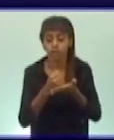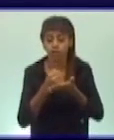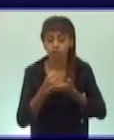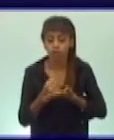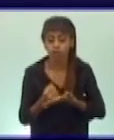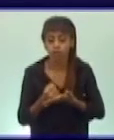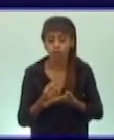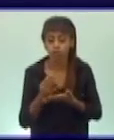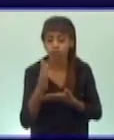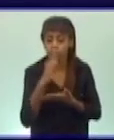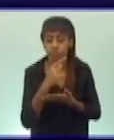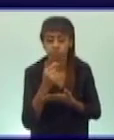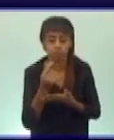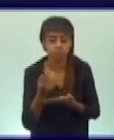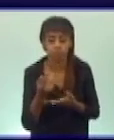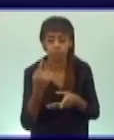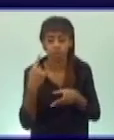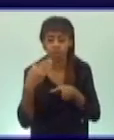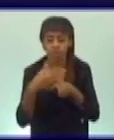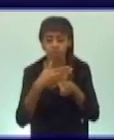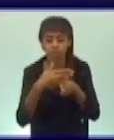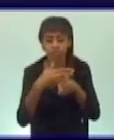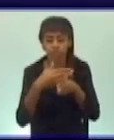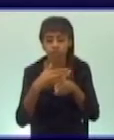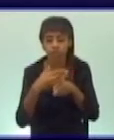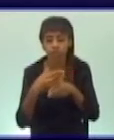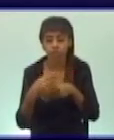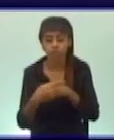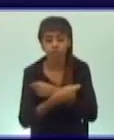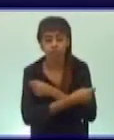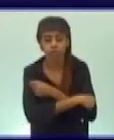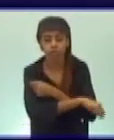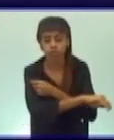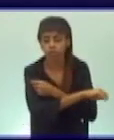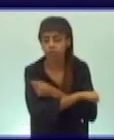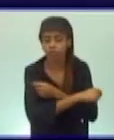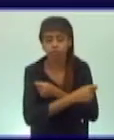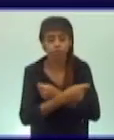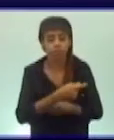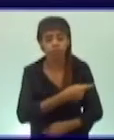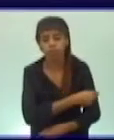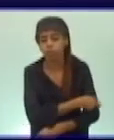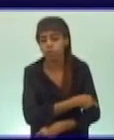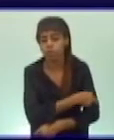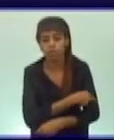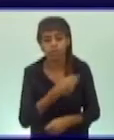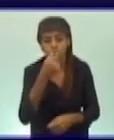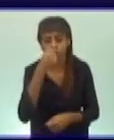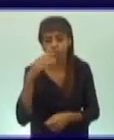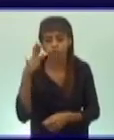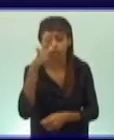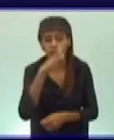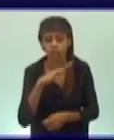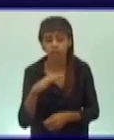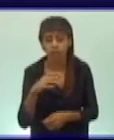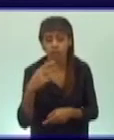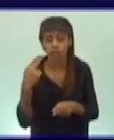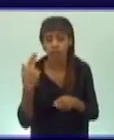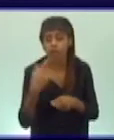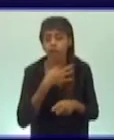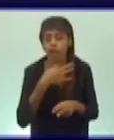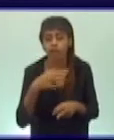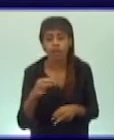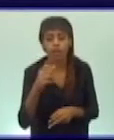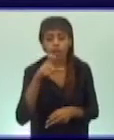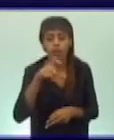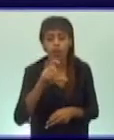Cuba a diferentes pueblos de África, como por ejemplo el Congo belga, donde estuvo participando al